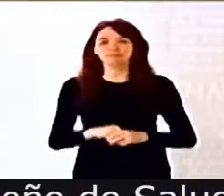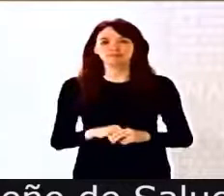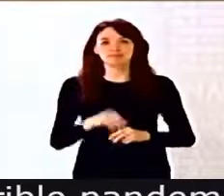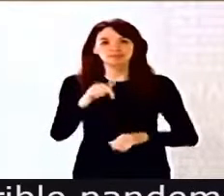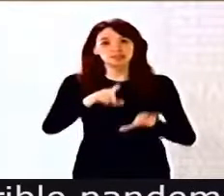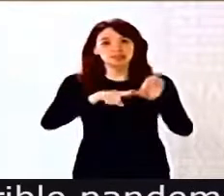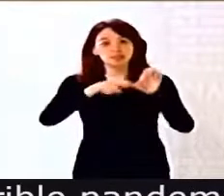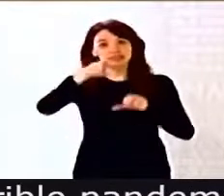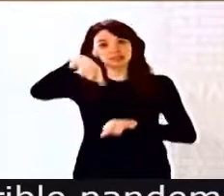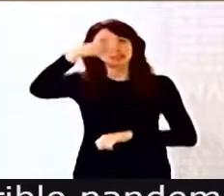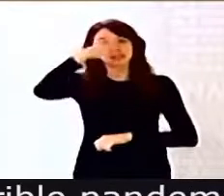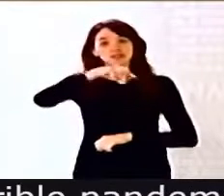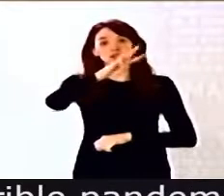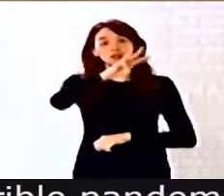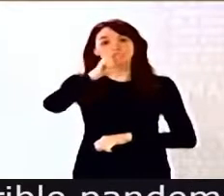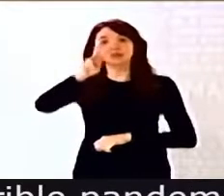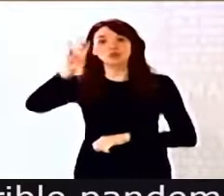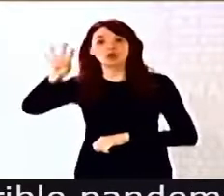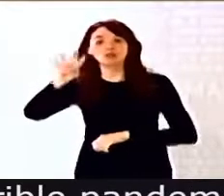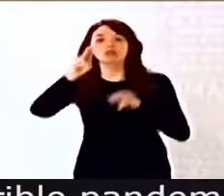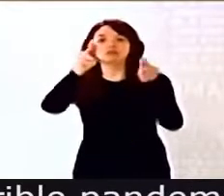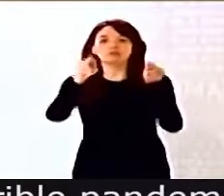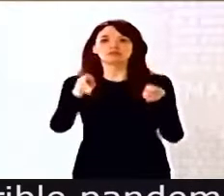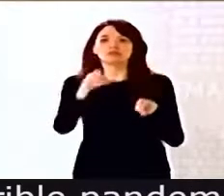que hay 324 centros de mayores,